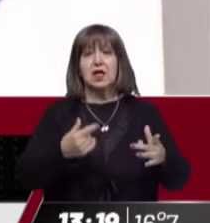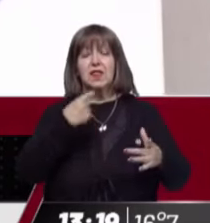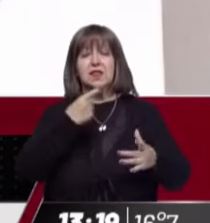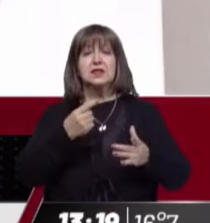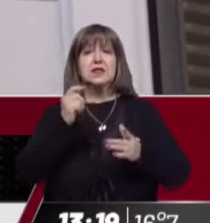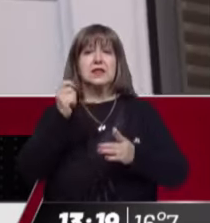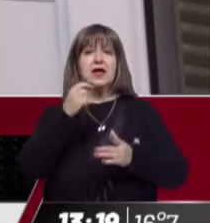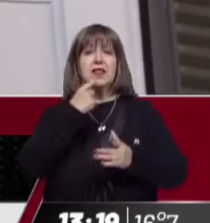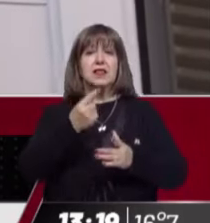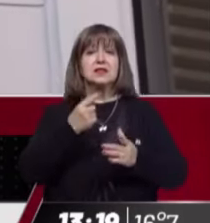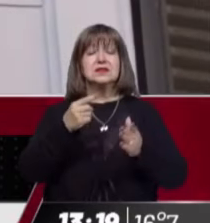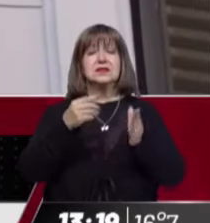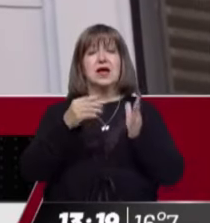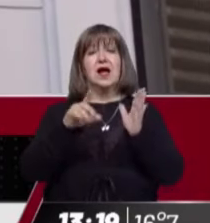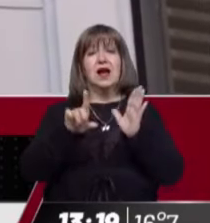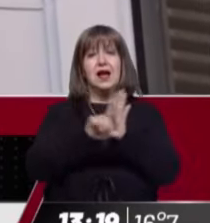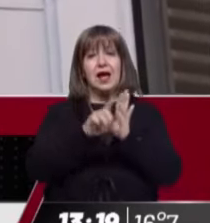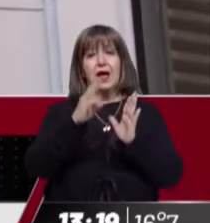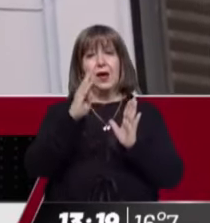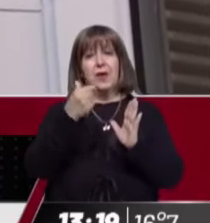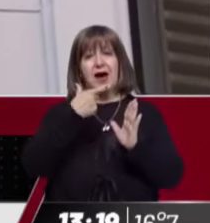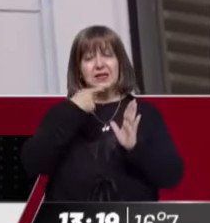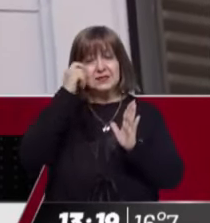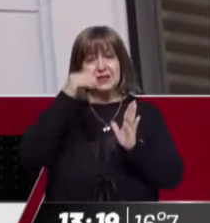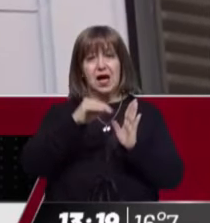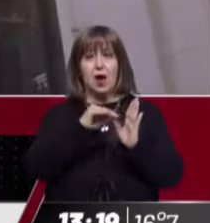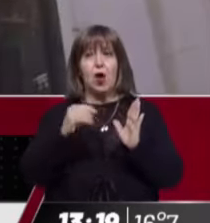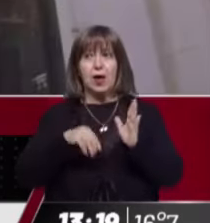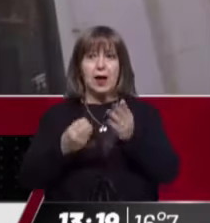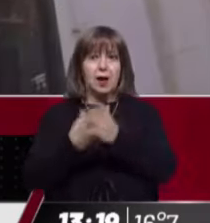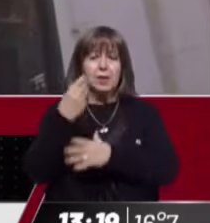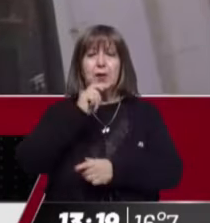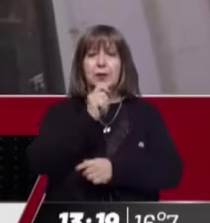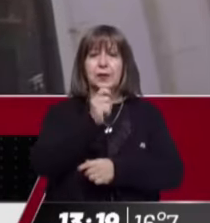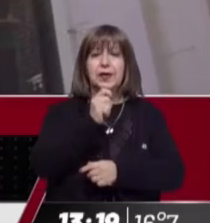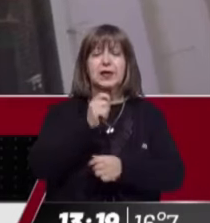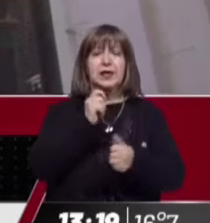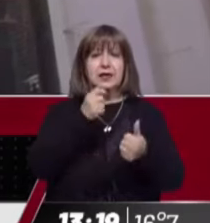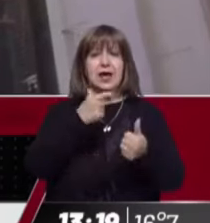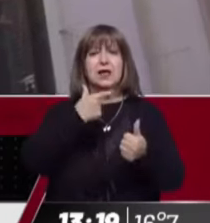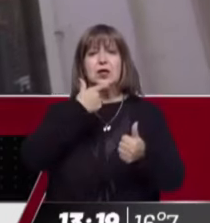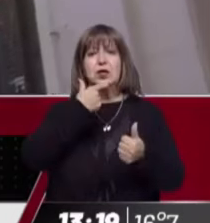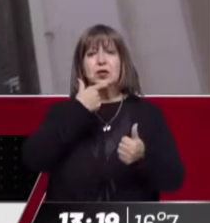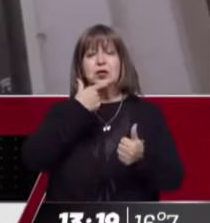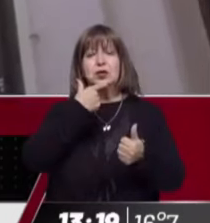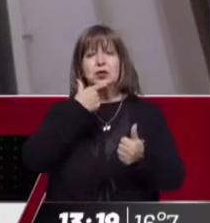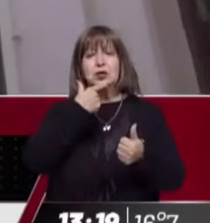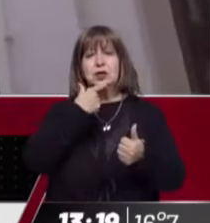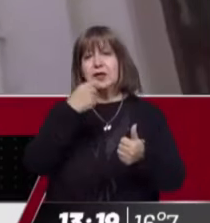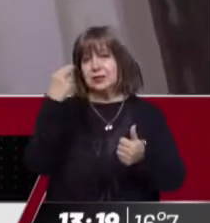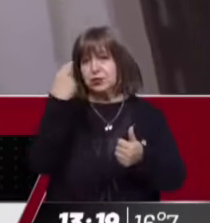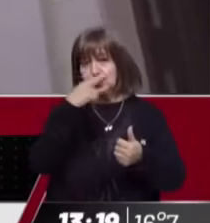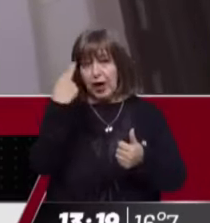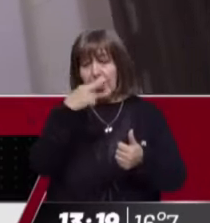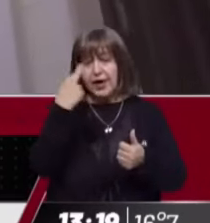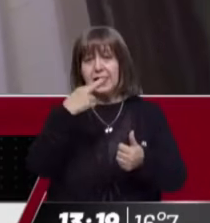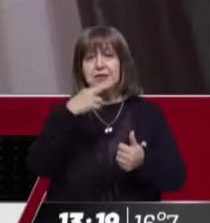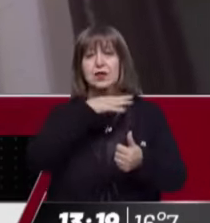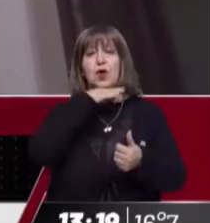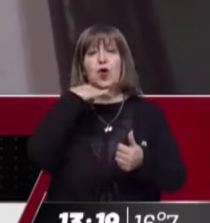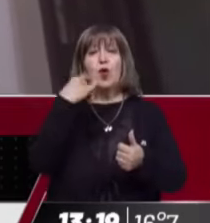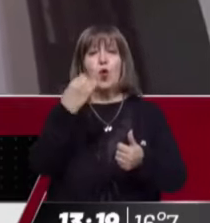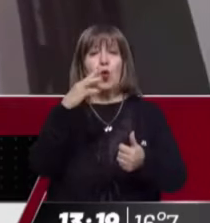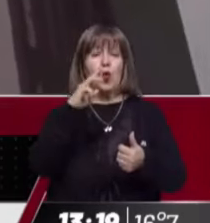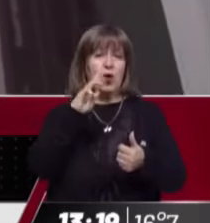ley de base y que dijimos esta mañana en la conferencia de prensa son los senadores Suárez y Jury. Y ellos van a ser uno de